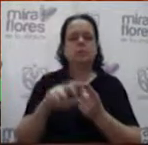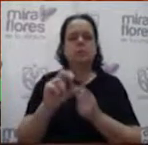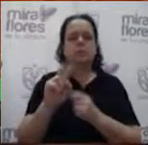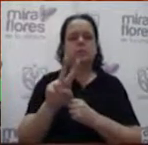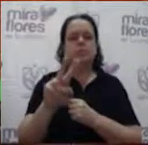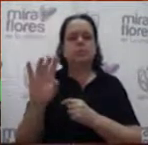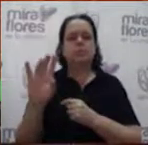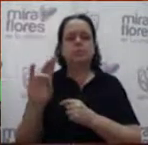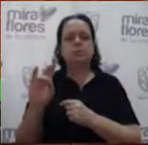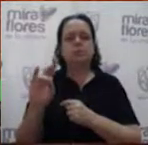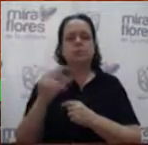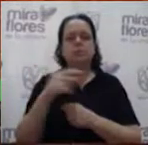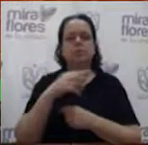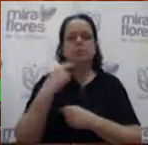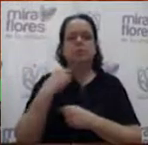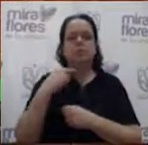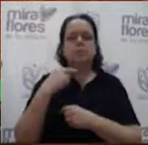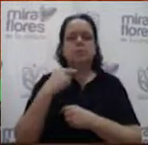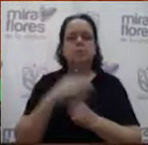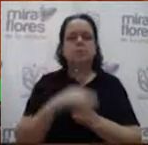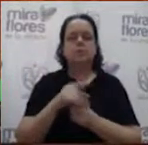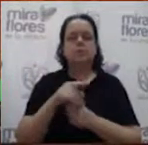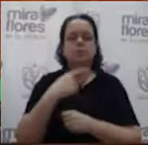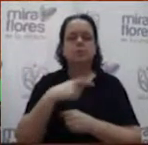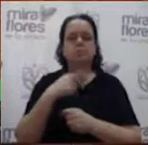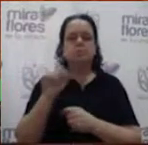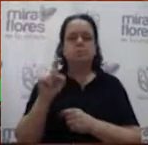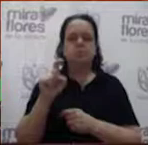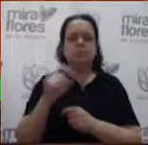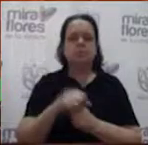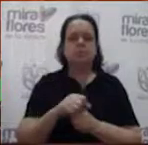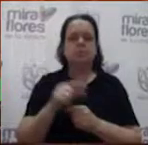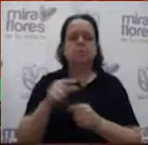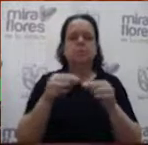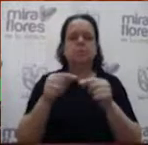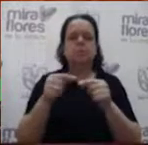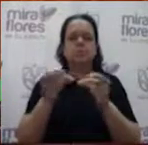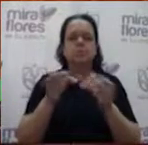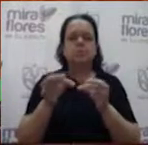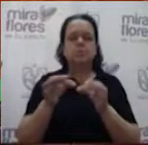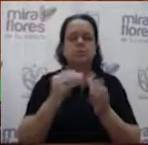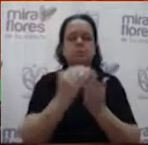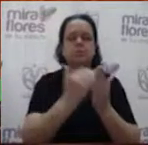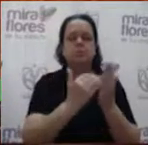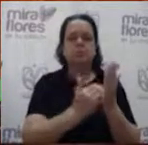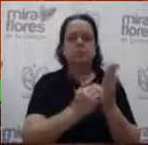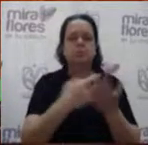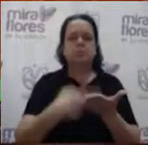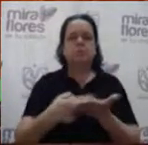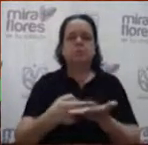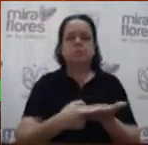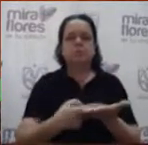año, por motivos personales de conformidad con las consideraciones expuestas en el presente acuerdo. Al debate.